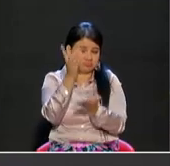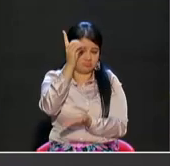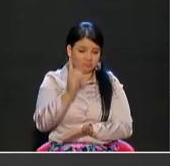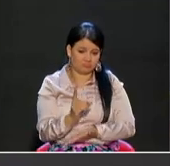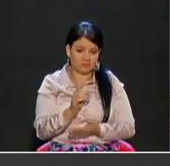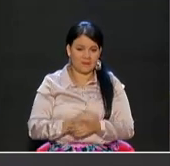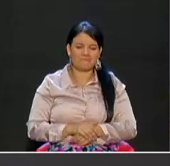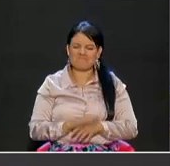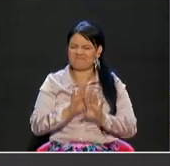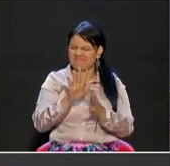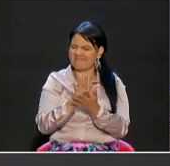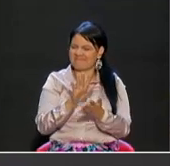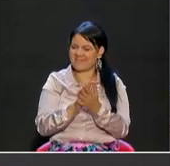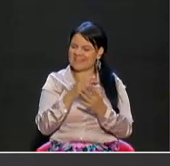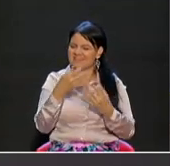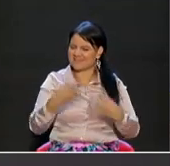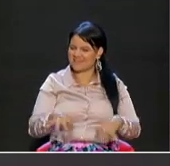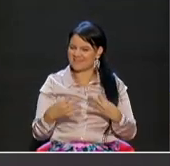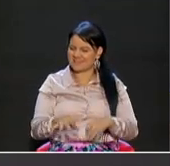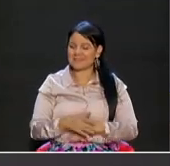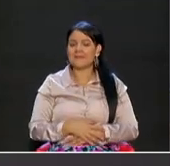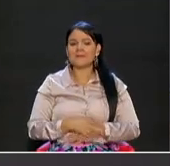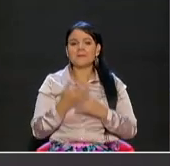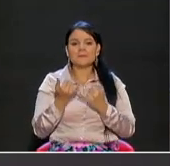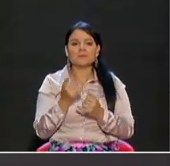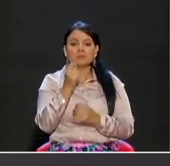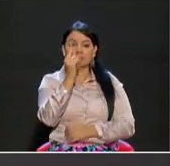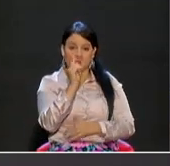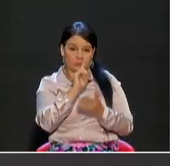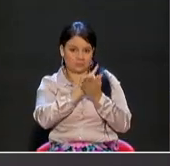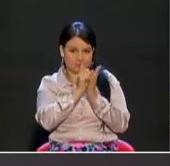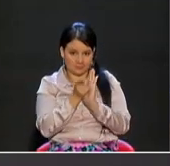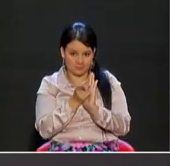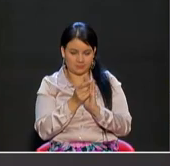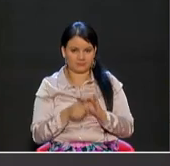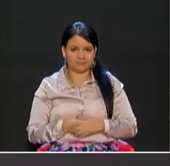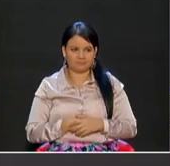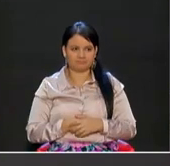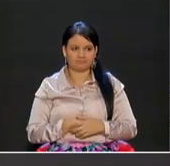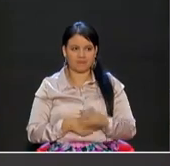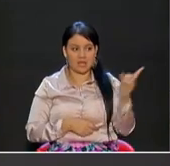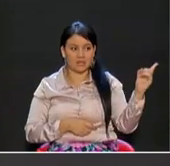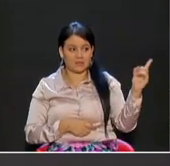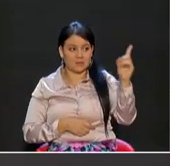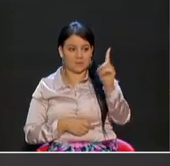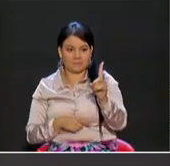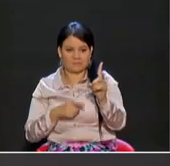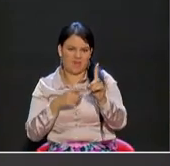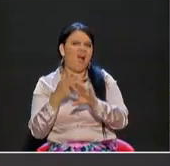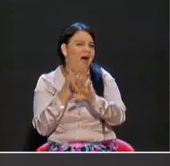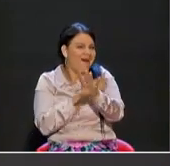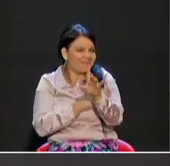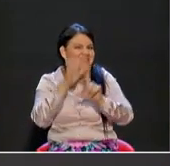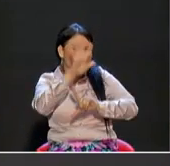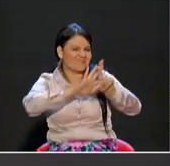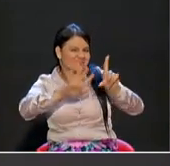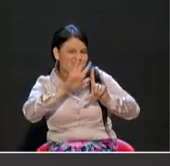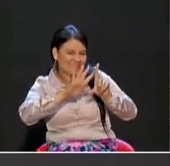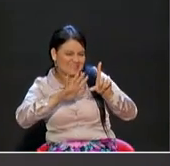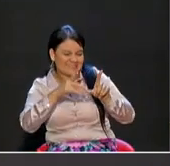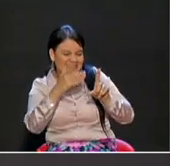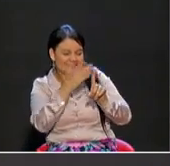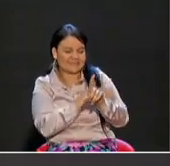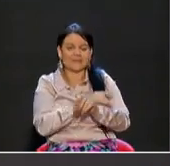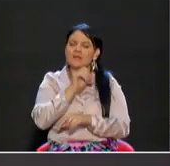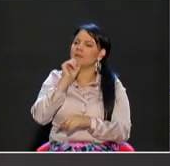muchísimo más sencilla tienen un minuto para responder una pregunta que hace un ciudadano que previamente ha sido grabada como escogemos la